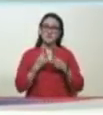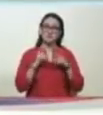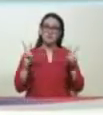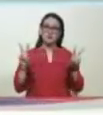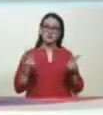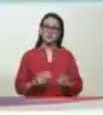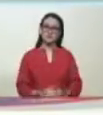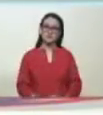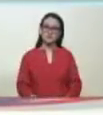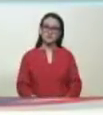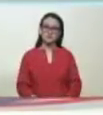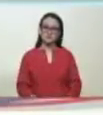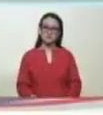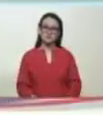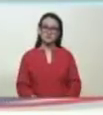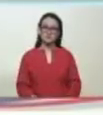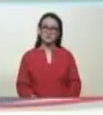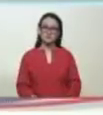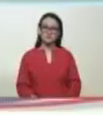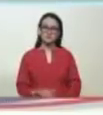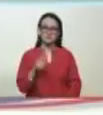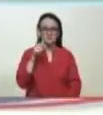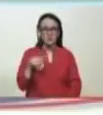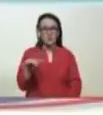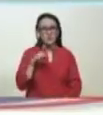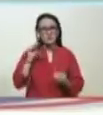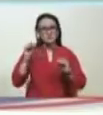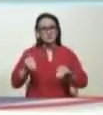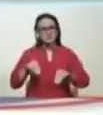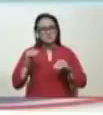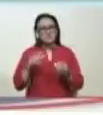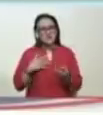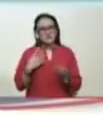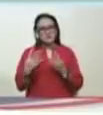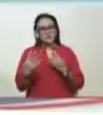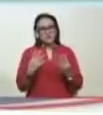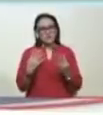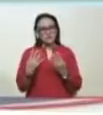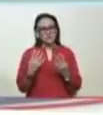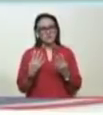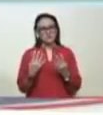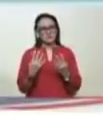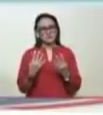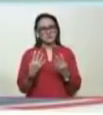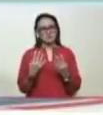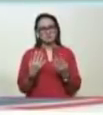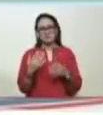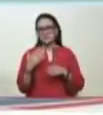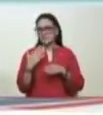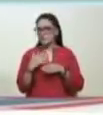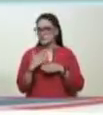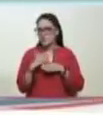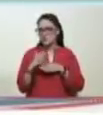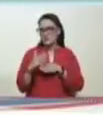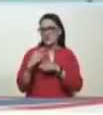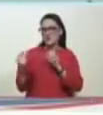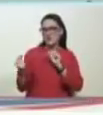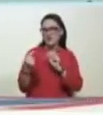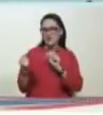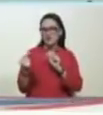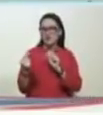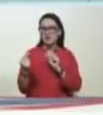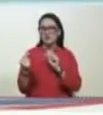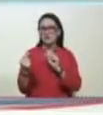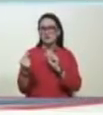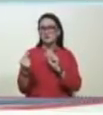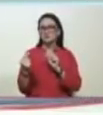paz, ha reiterado que desea que nuestra convivencia, aún con nuestras diferencias y contradicciones,